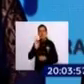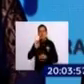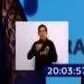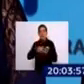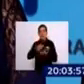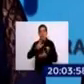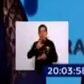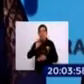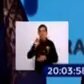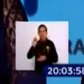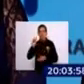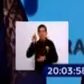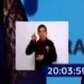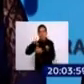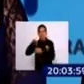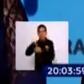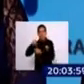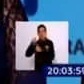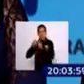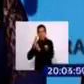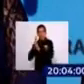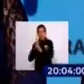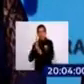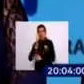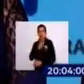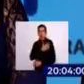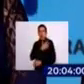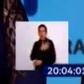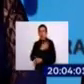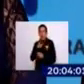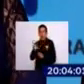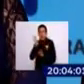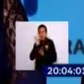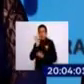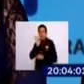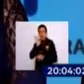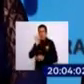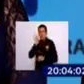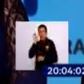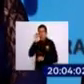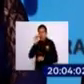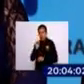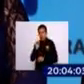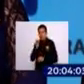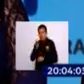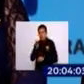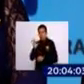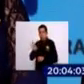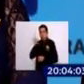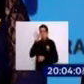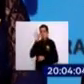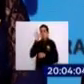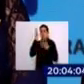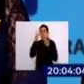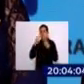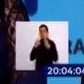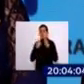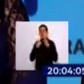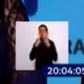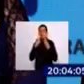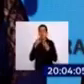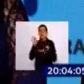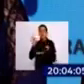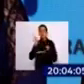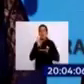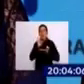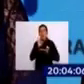779.300 electores, con un nivel de confianza del 99%, se ha determinado ya la muestra